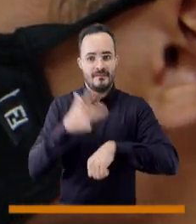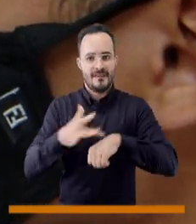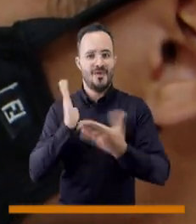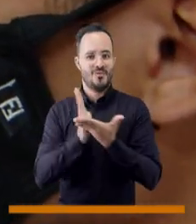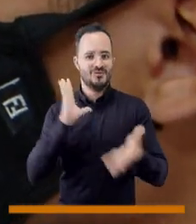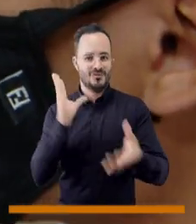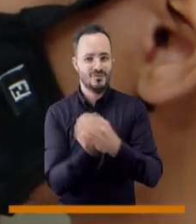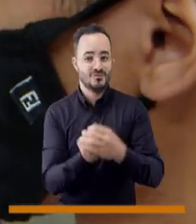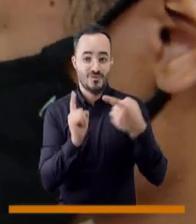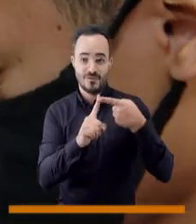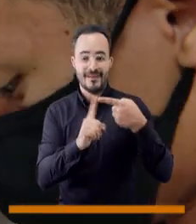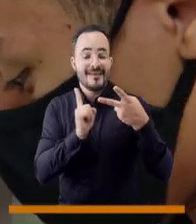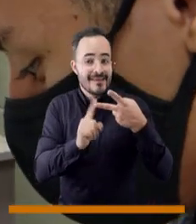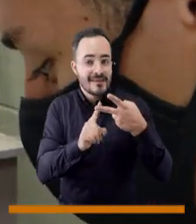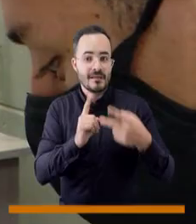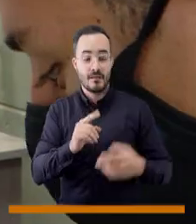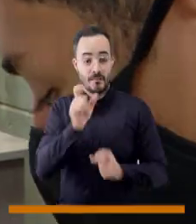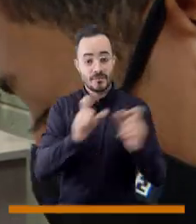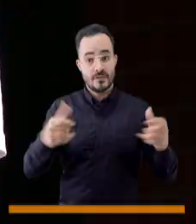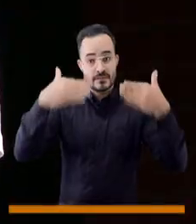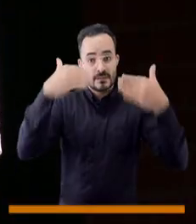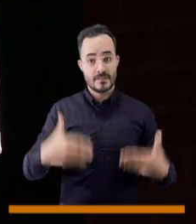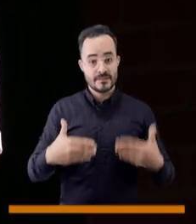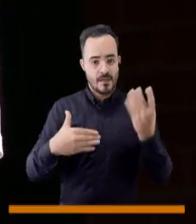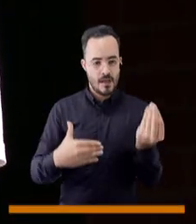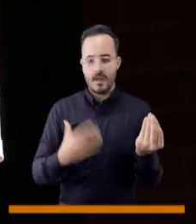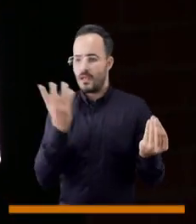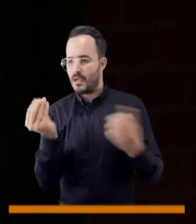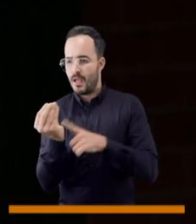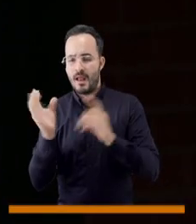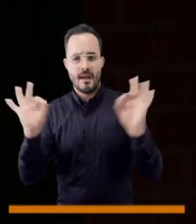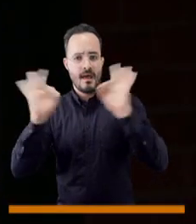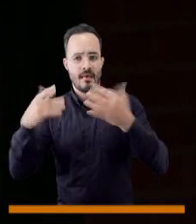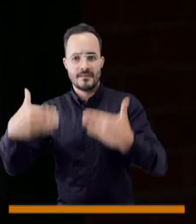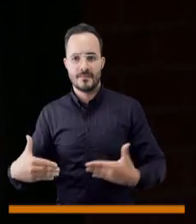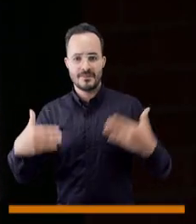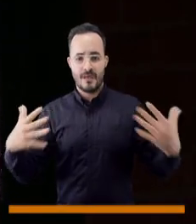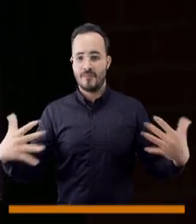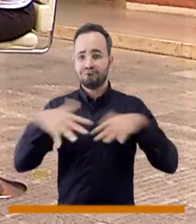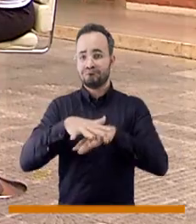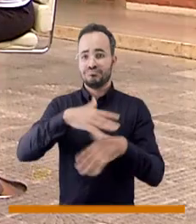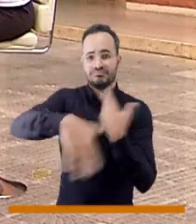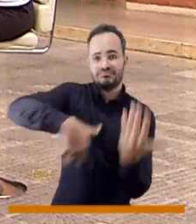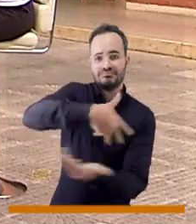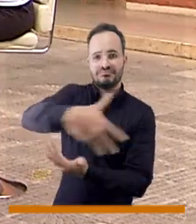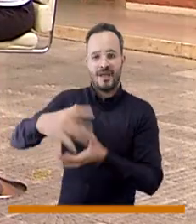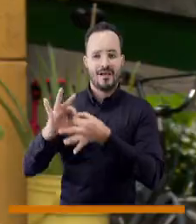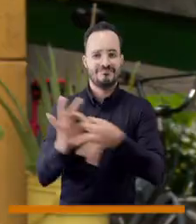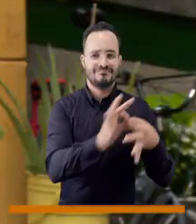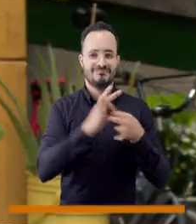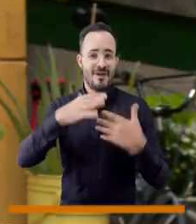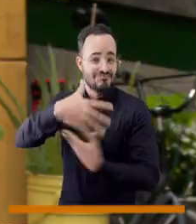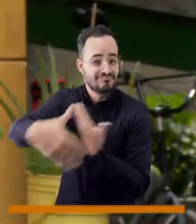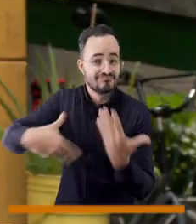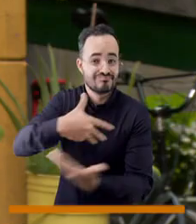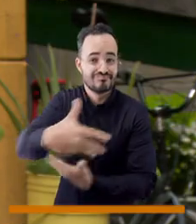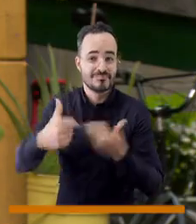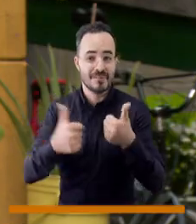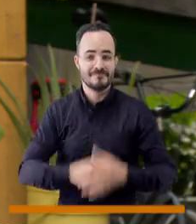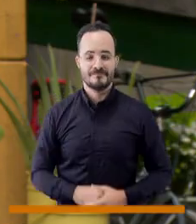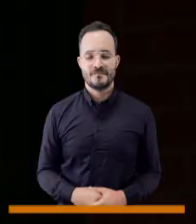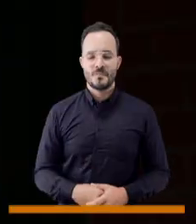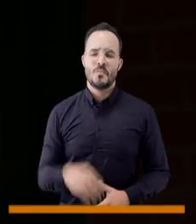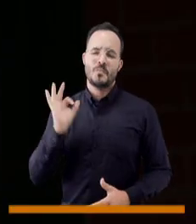educación inclusiva y lo mejor es que nos unen a los chicos sin discapacidad y a los chicos con discapacidad de la ciudad. Excelente, bueno, gracias por